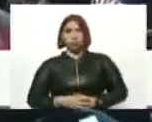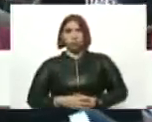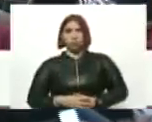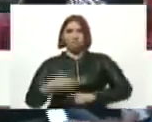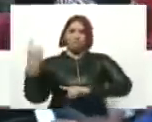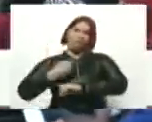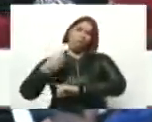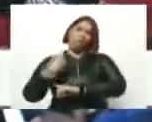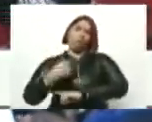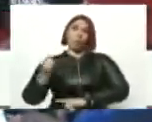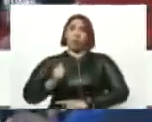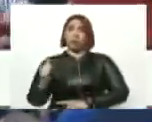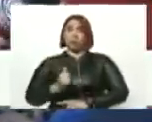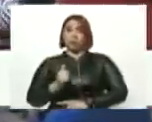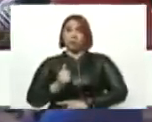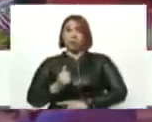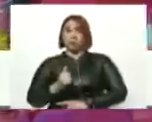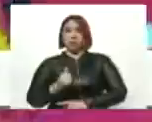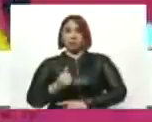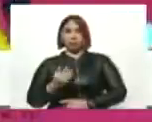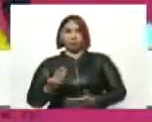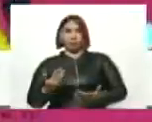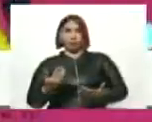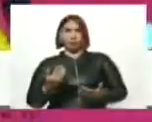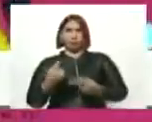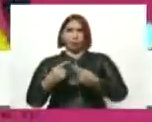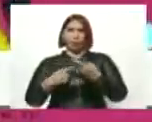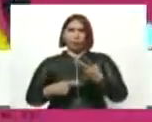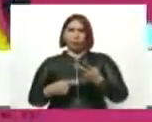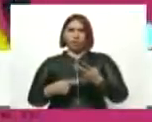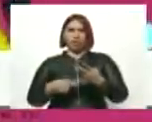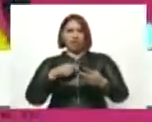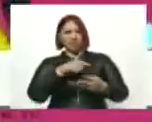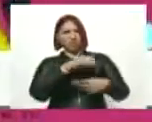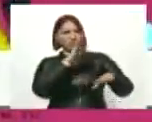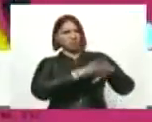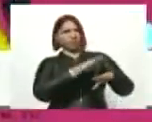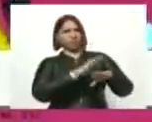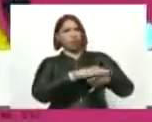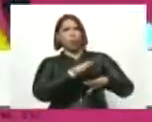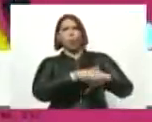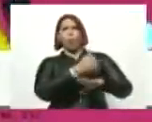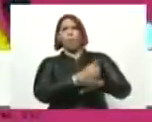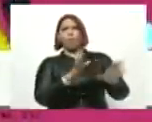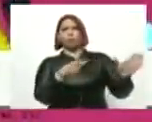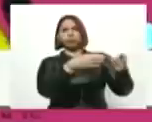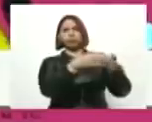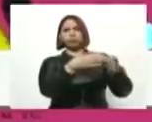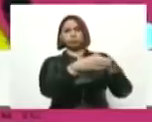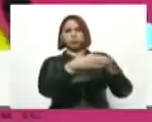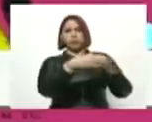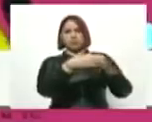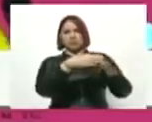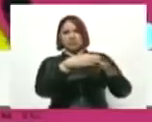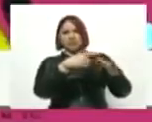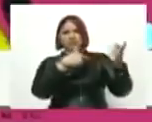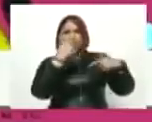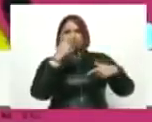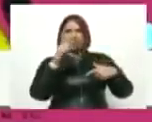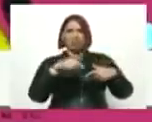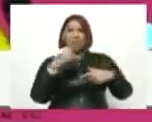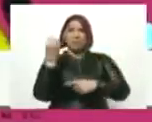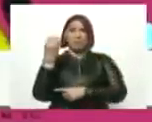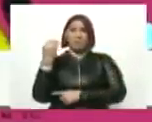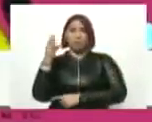¿no? Pasaba algo en cualquier lugar, esos son ellos que están allá reunidos. El foro de Sao Paulo es el que